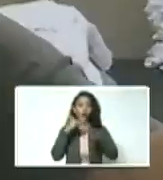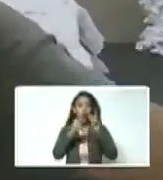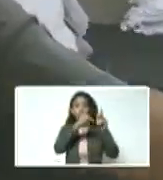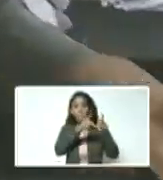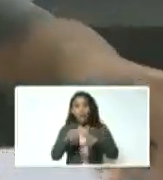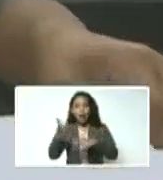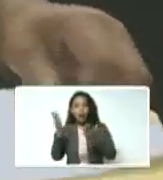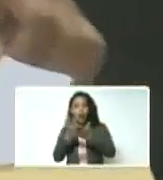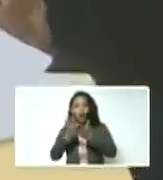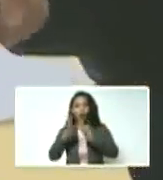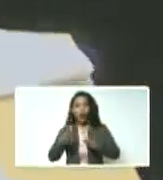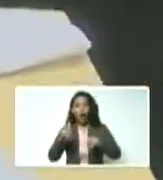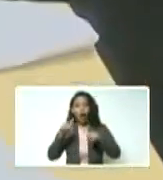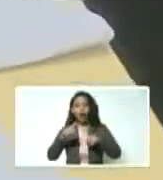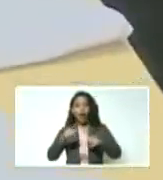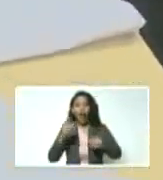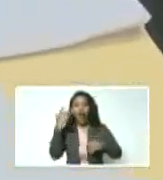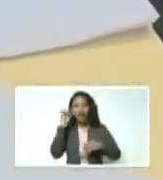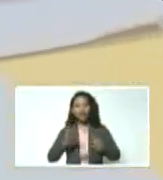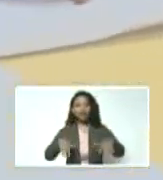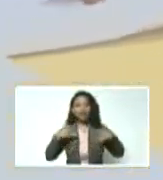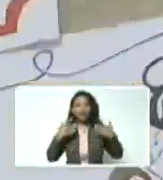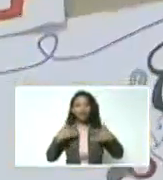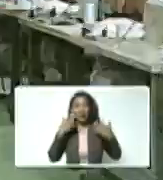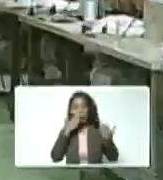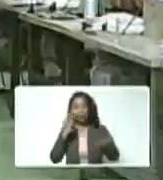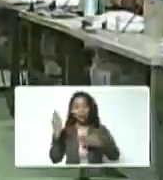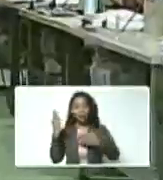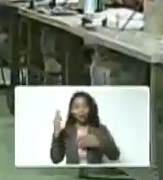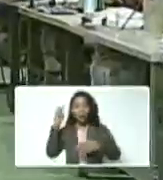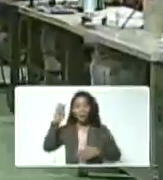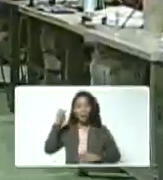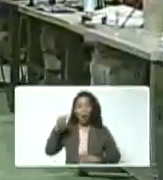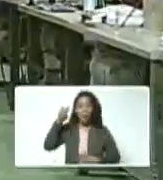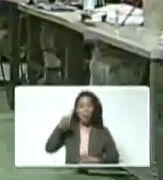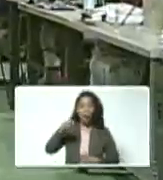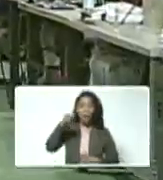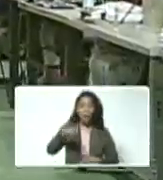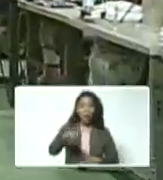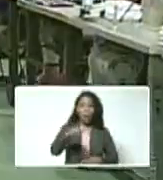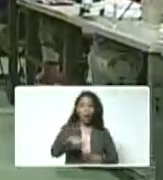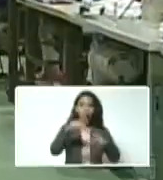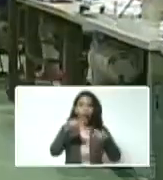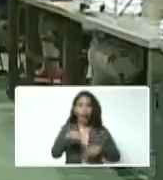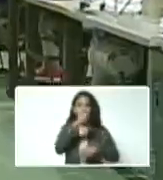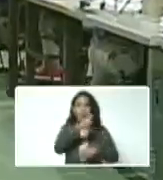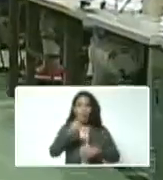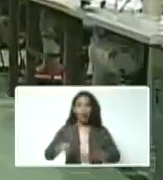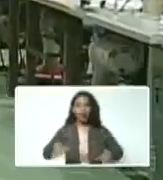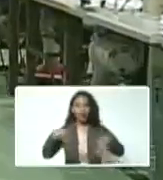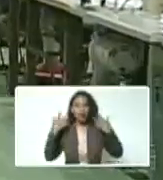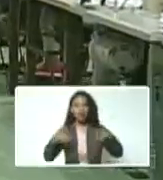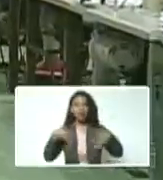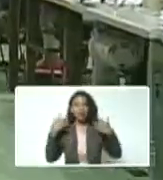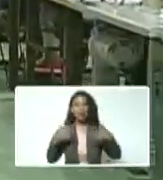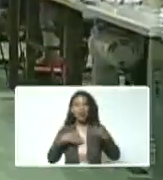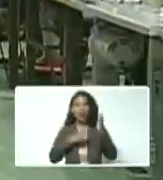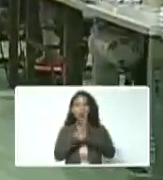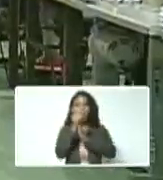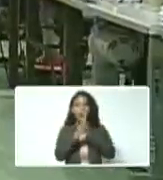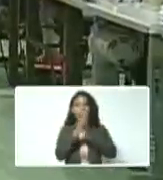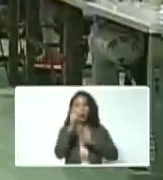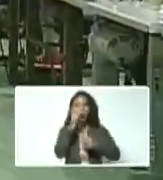escolar. Bueno, aquí está la alegría, mi comandante. Mire, bajamos unas escaleras y aquí está la alegría de los emprendedores